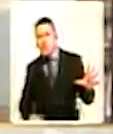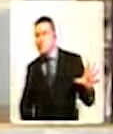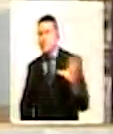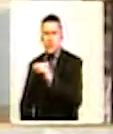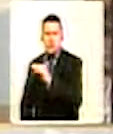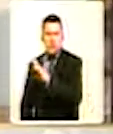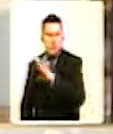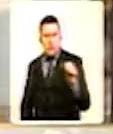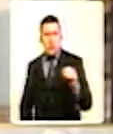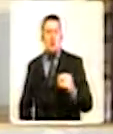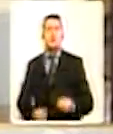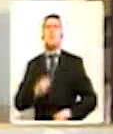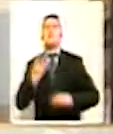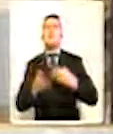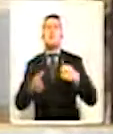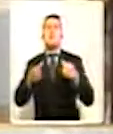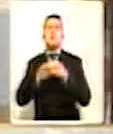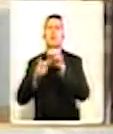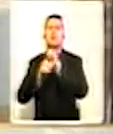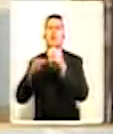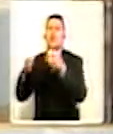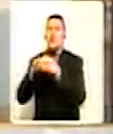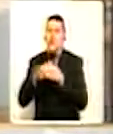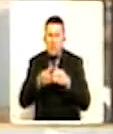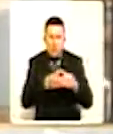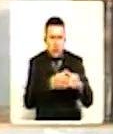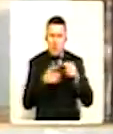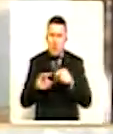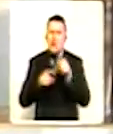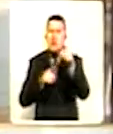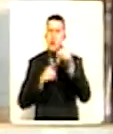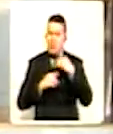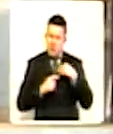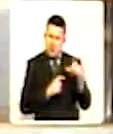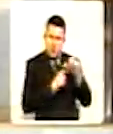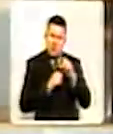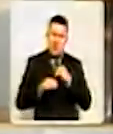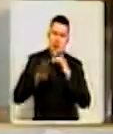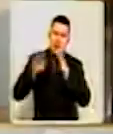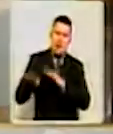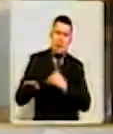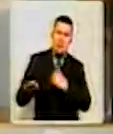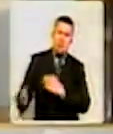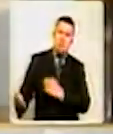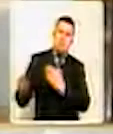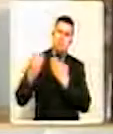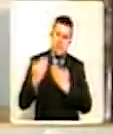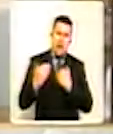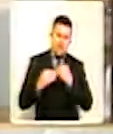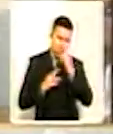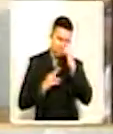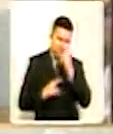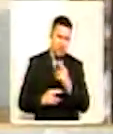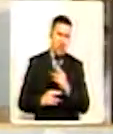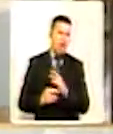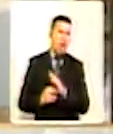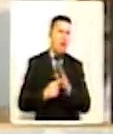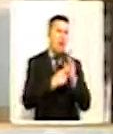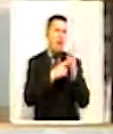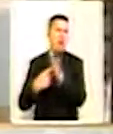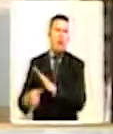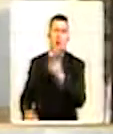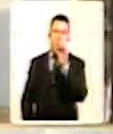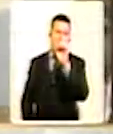todas las expresiones de la ciudadanía y los partidos y movimientos políticos y sociales, sin exclusiones de